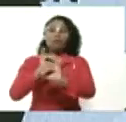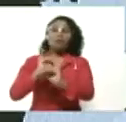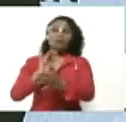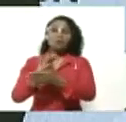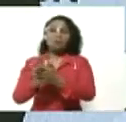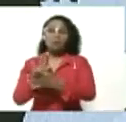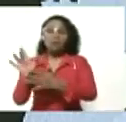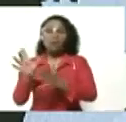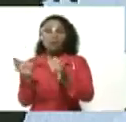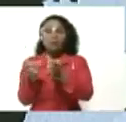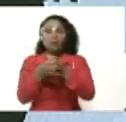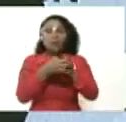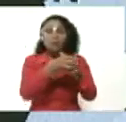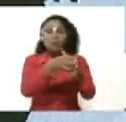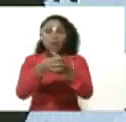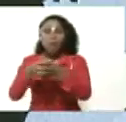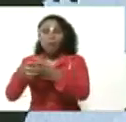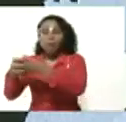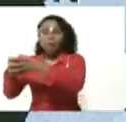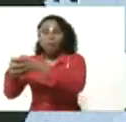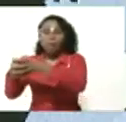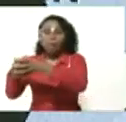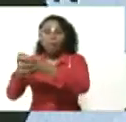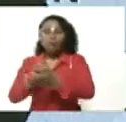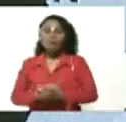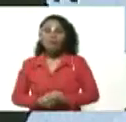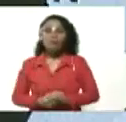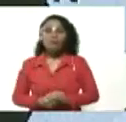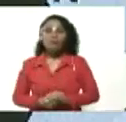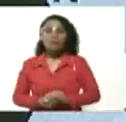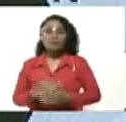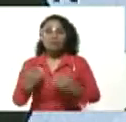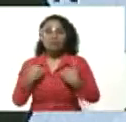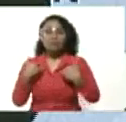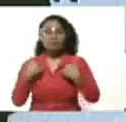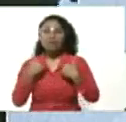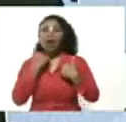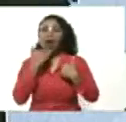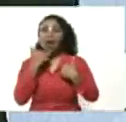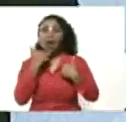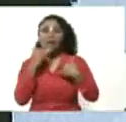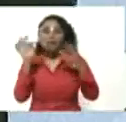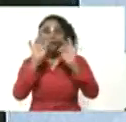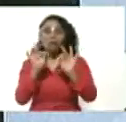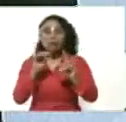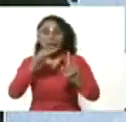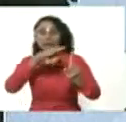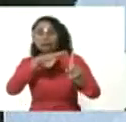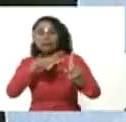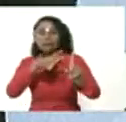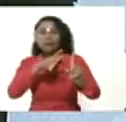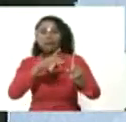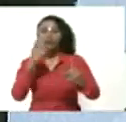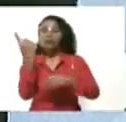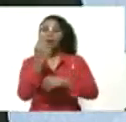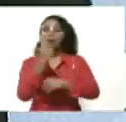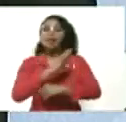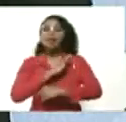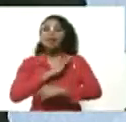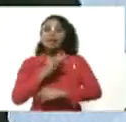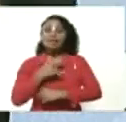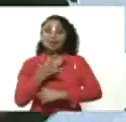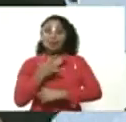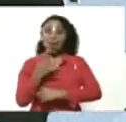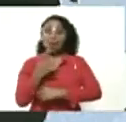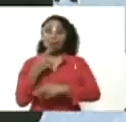las élites realmente sufran ningún tipo de amenaza. Basta con que tengan la sensación de peligro para